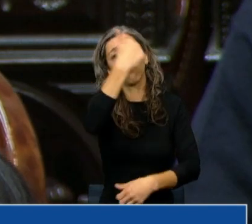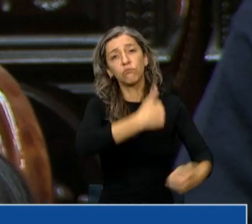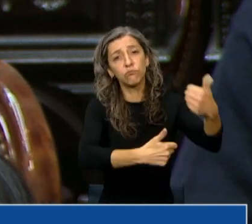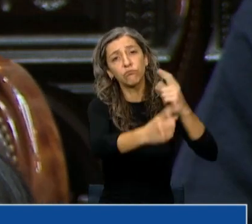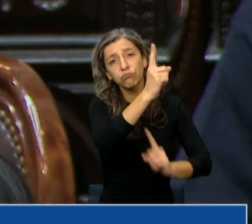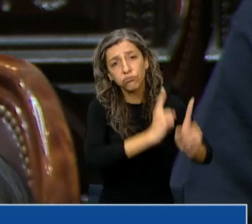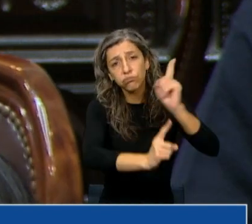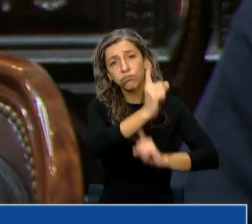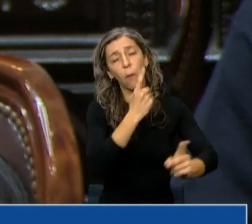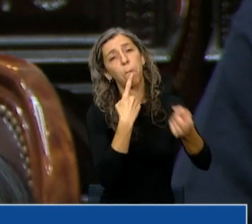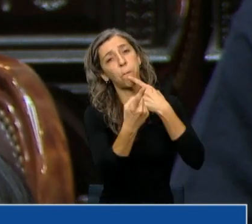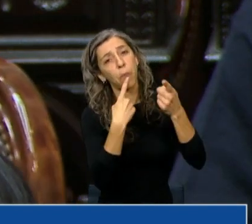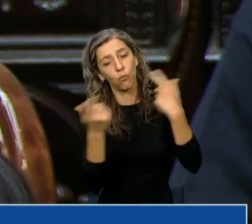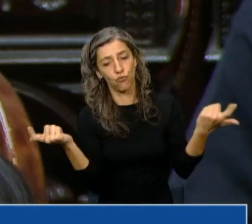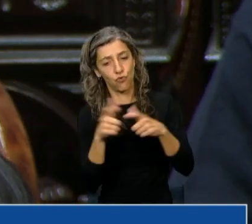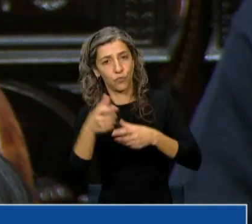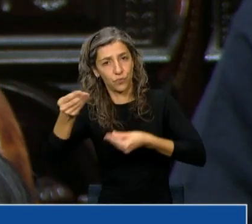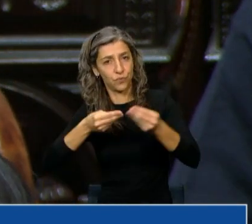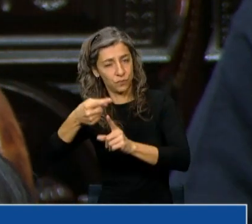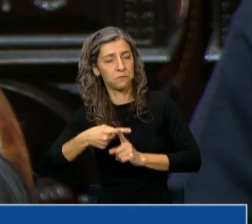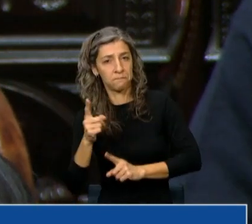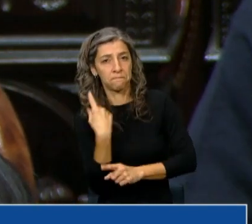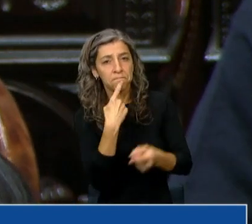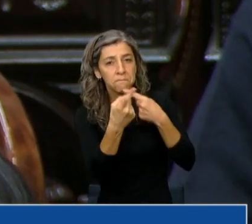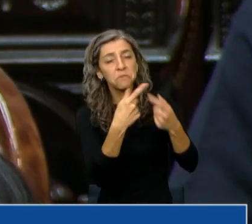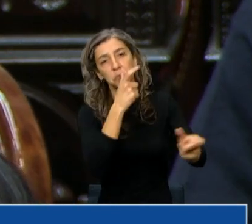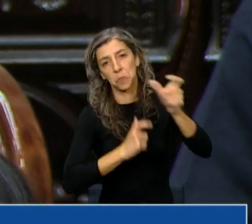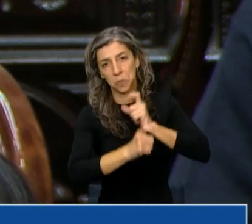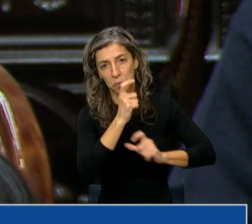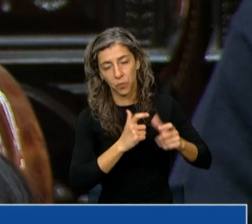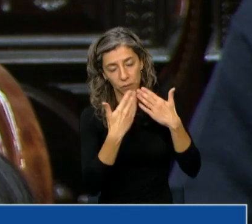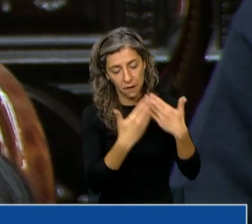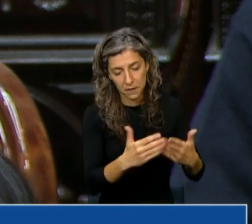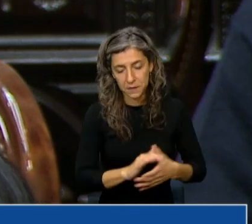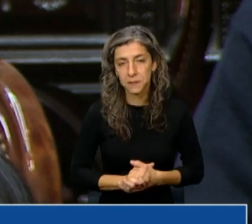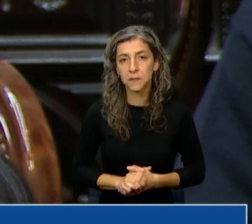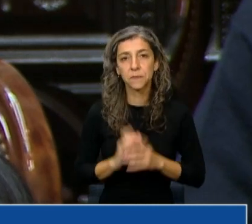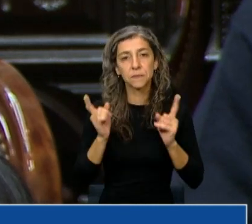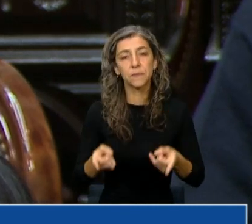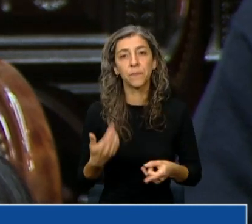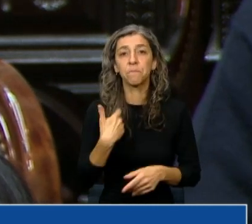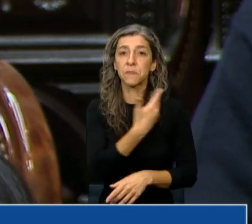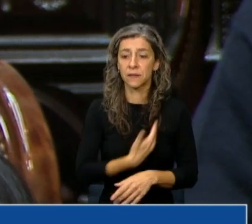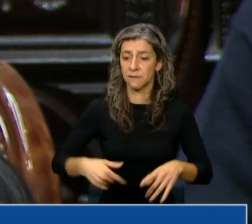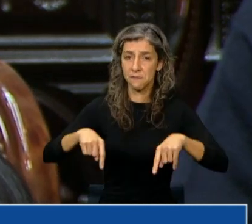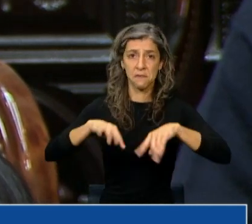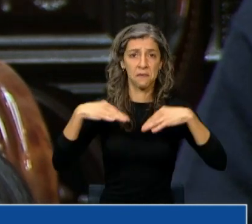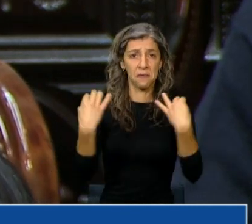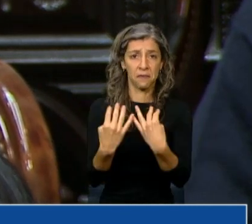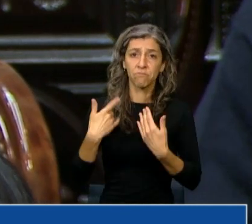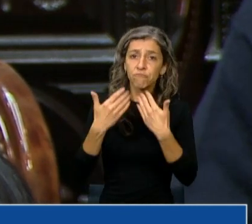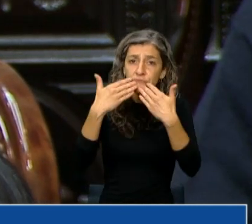hacer en la Comisión de Presupuesto y Hacienda. Quiero agradecerle a la presidenta de la Cámara, que presurosa